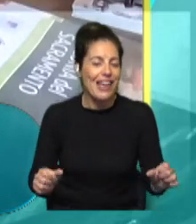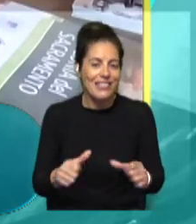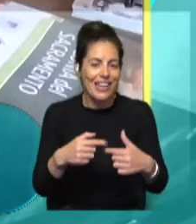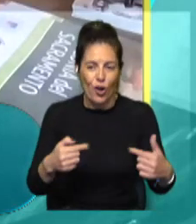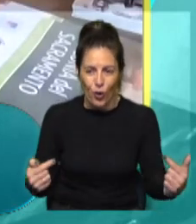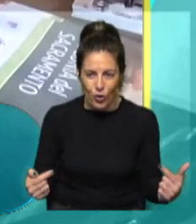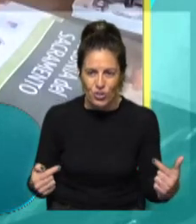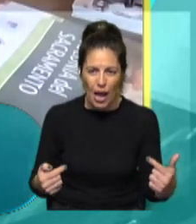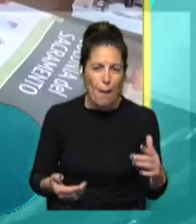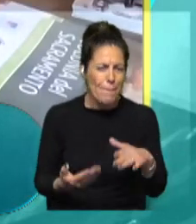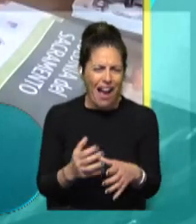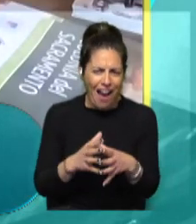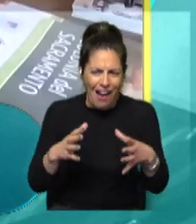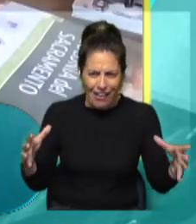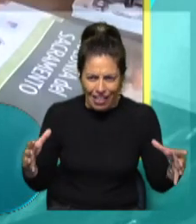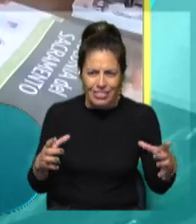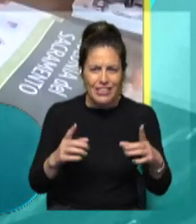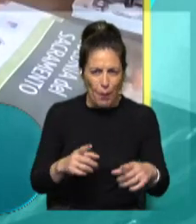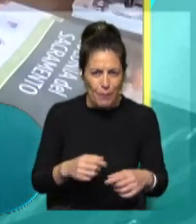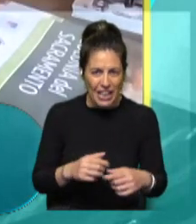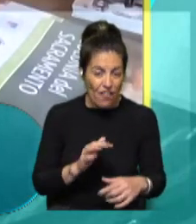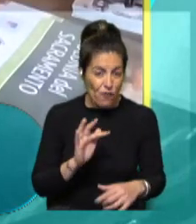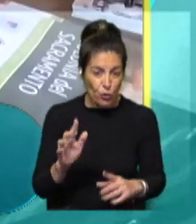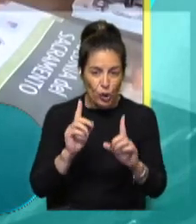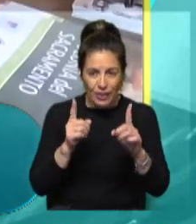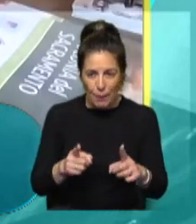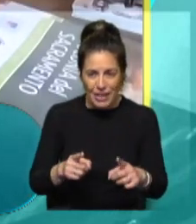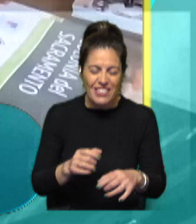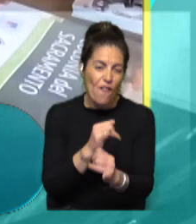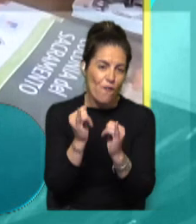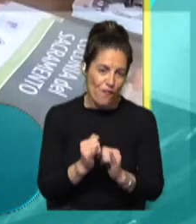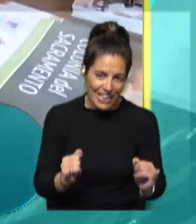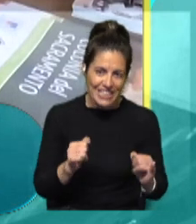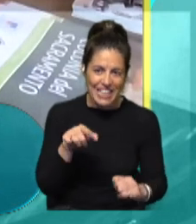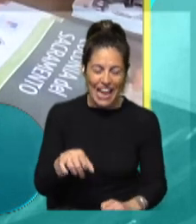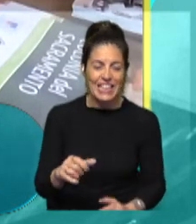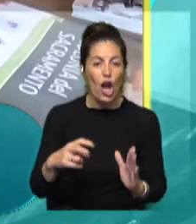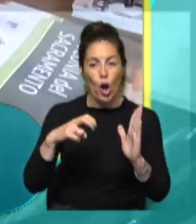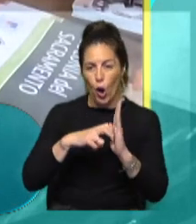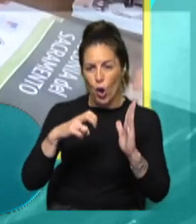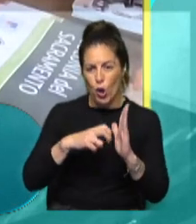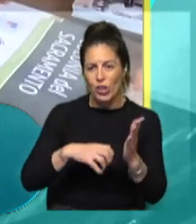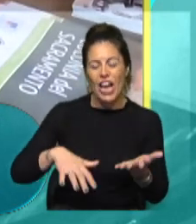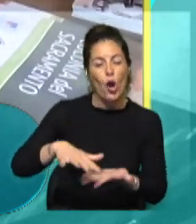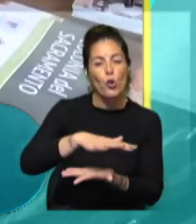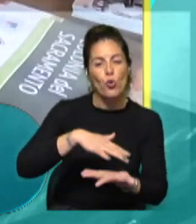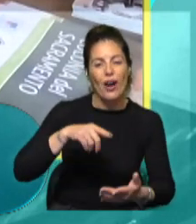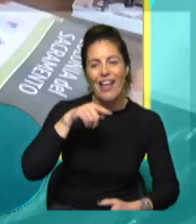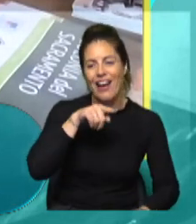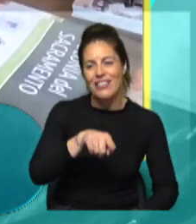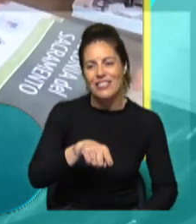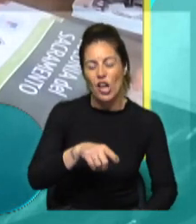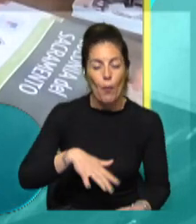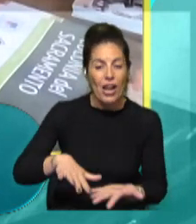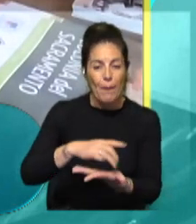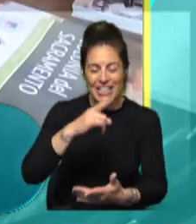eventos, y muchos más grandes que van a estar por venir. Así que felices de contar en Colonia del Sacramento con un lugar así como lo es la